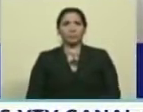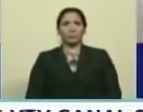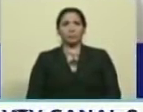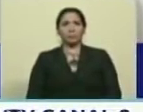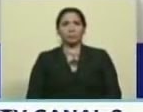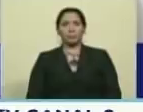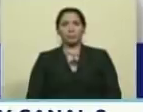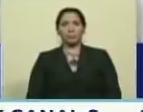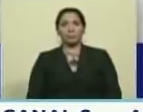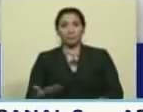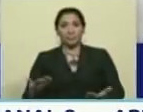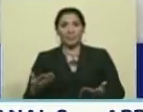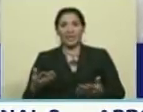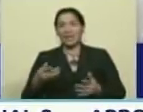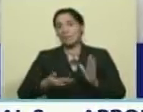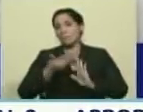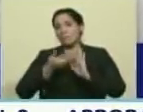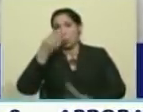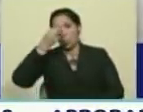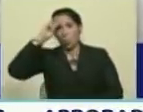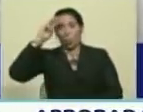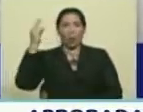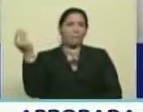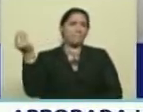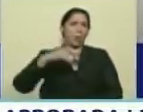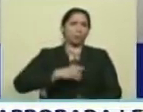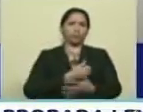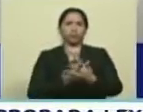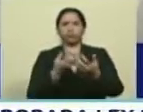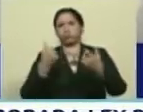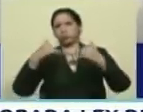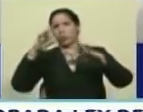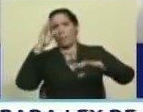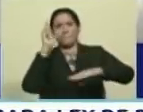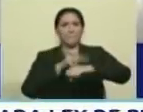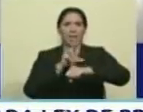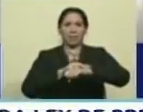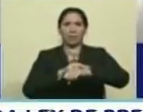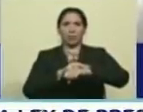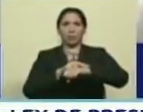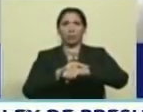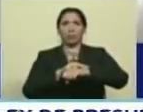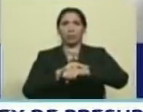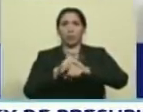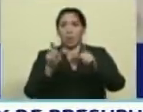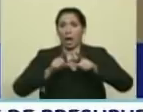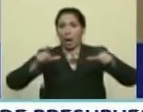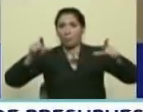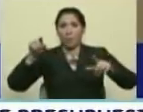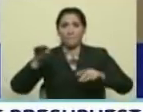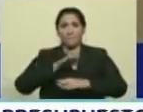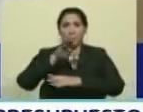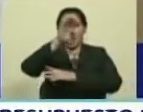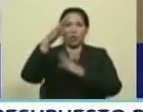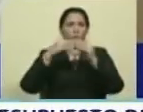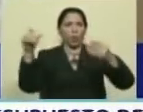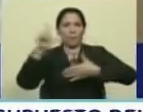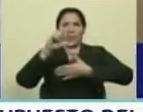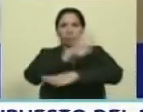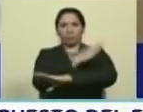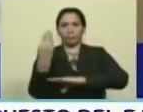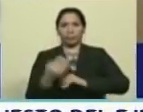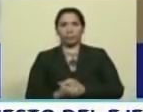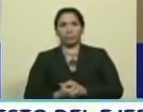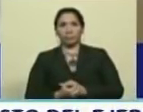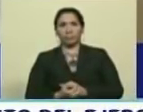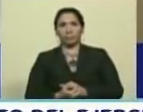todo Cuba, que tiene miles de médicos, miles de miles en los campos y en los barrios de toda América Latina y el Caribe.